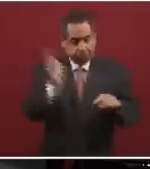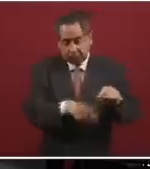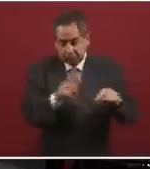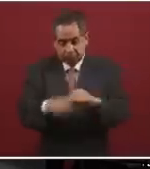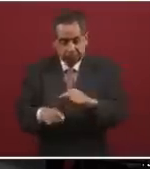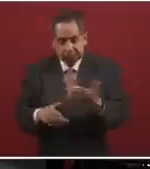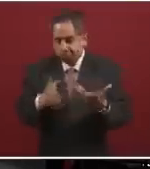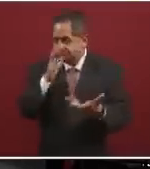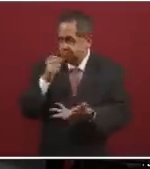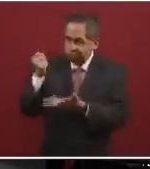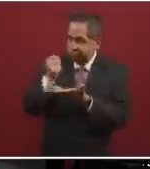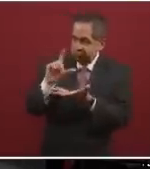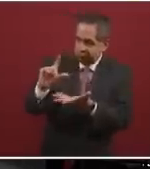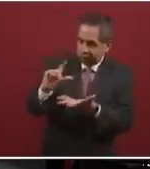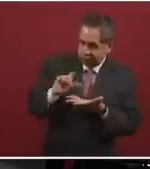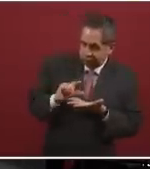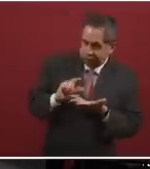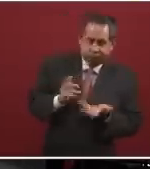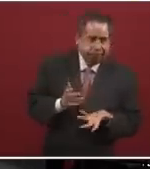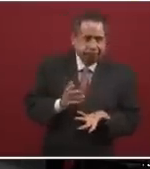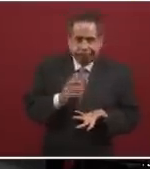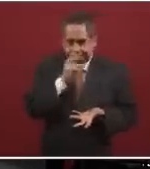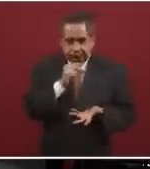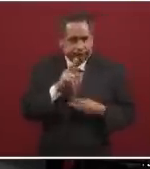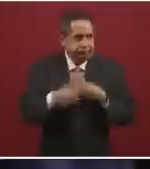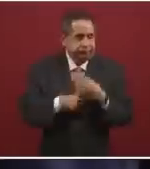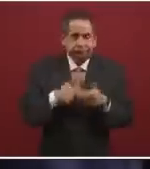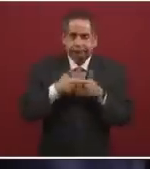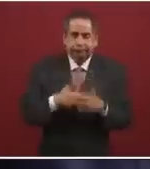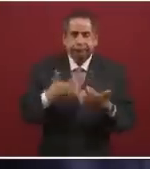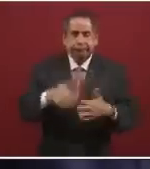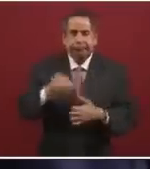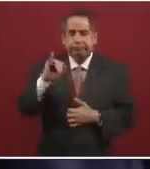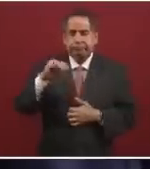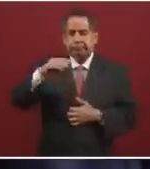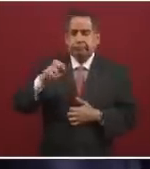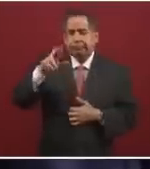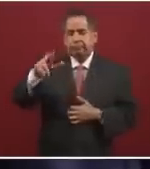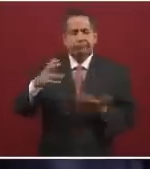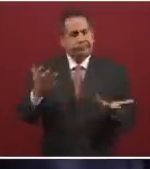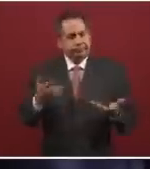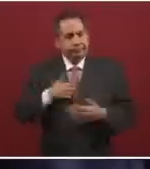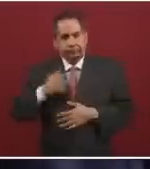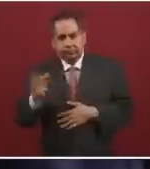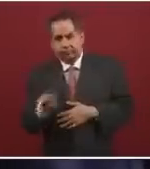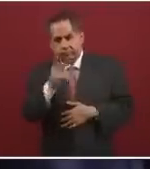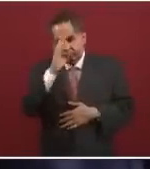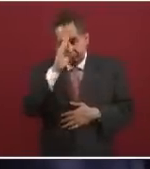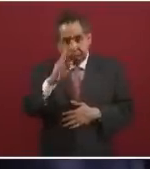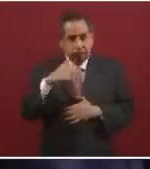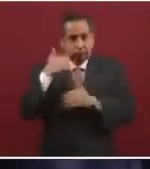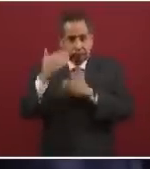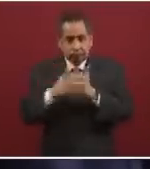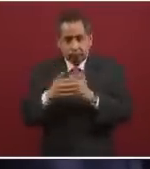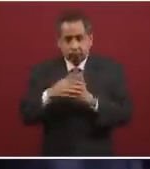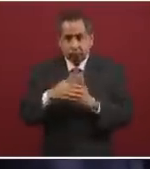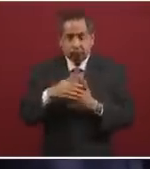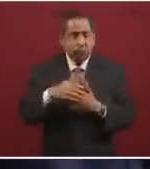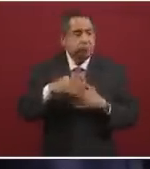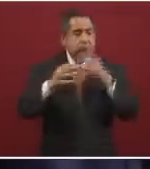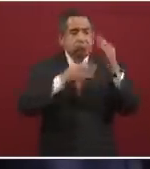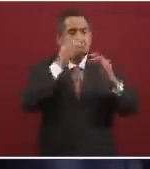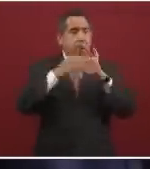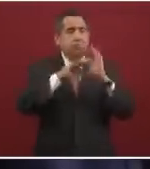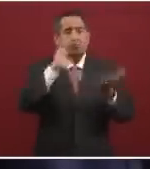inviable que siga funcionando el IMER como tal. Entonces la pregunta es si se van a debilitar a los medios